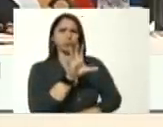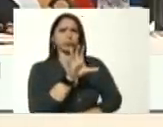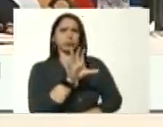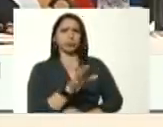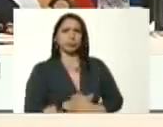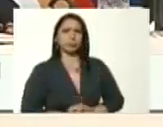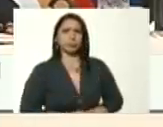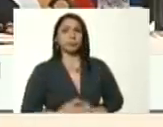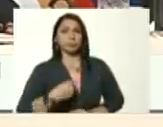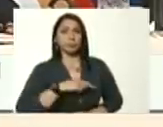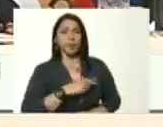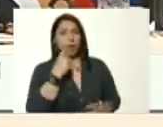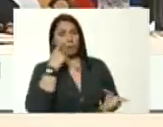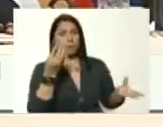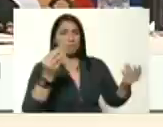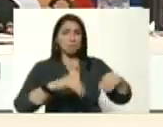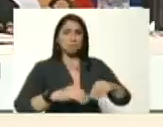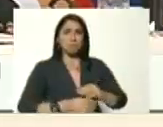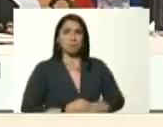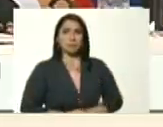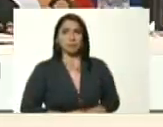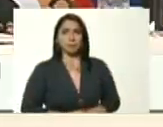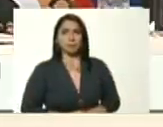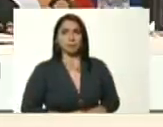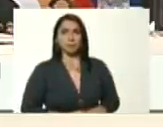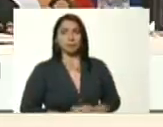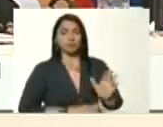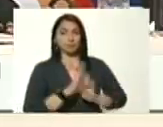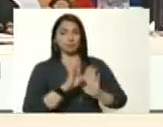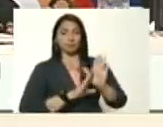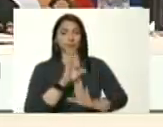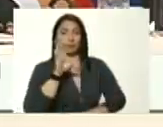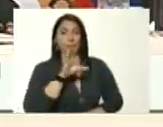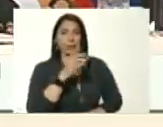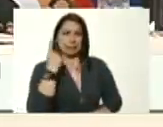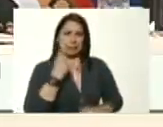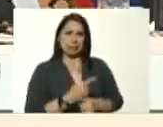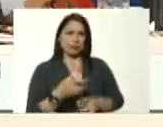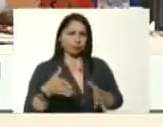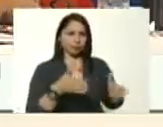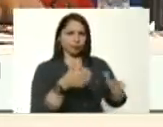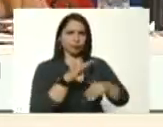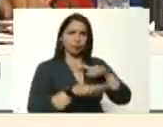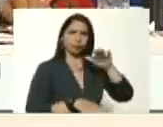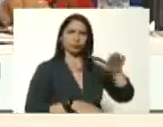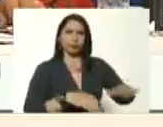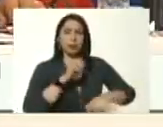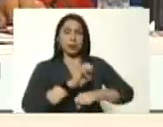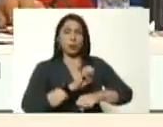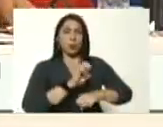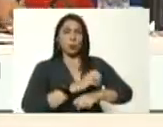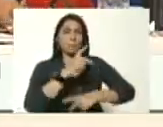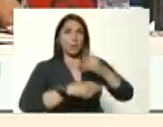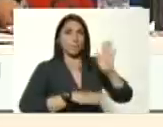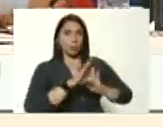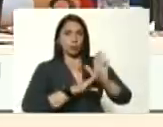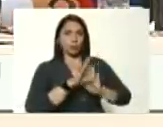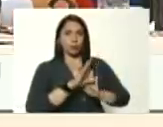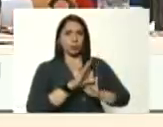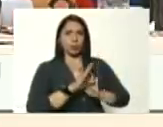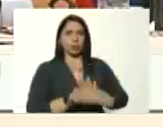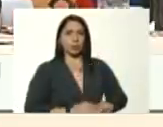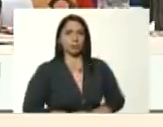estamos de acuerdo de que para levantar el país debemos transitar por un asta hacia una economía productiva los